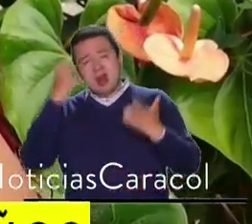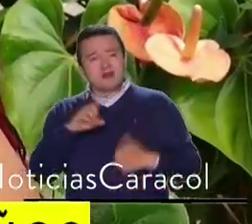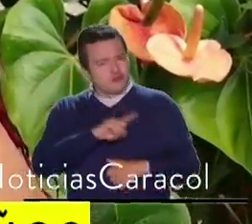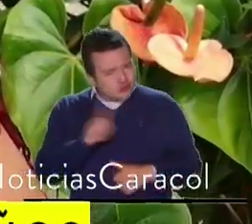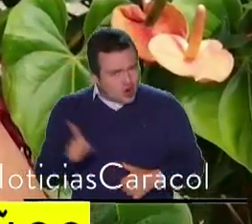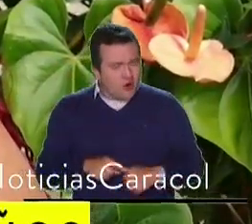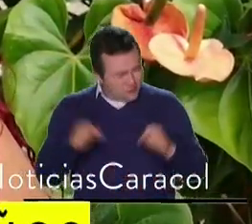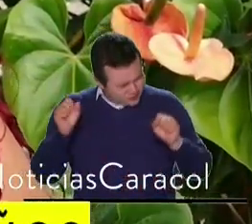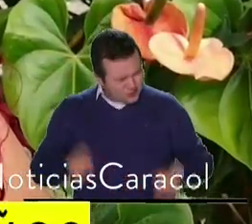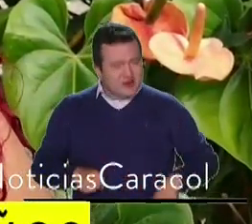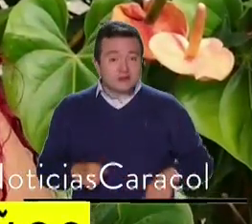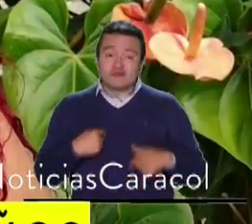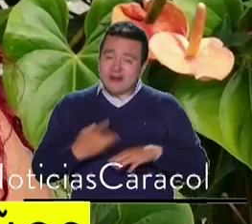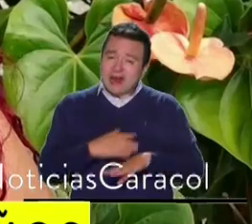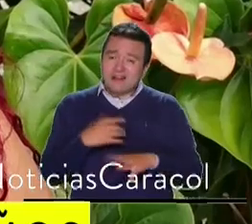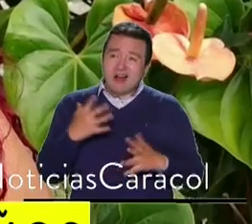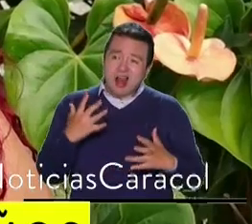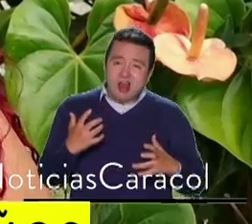sé que